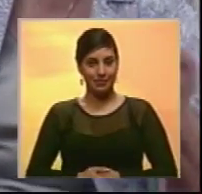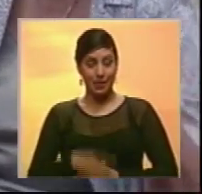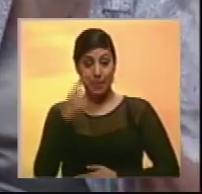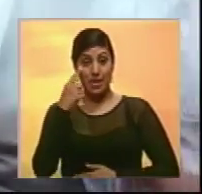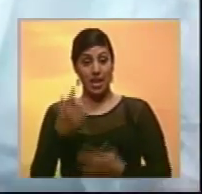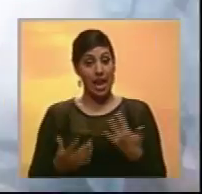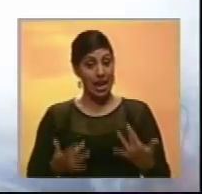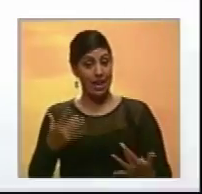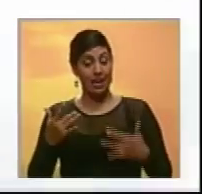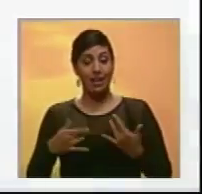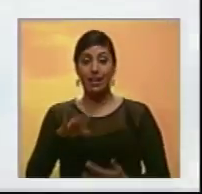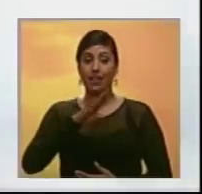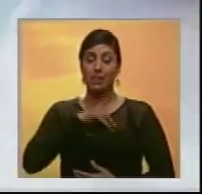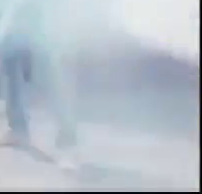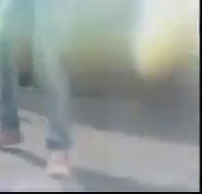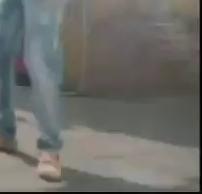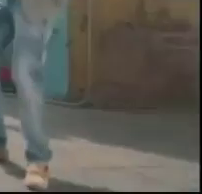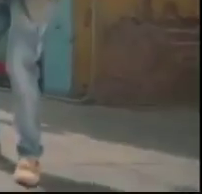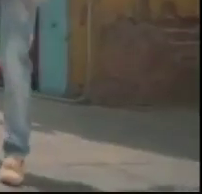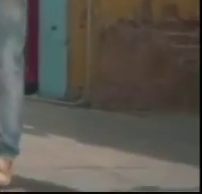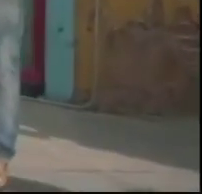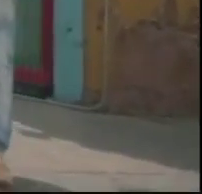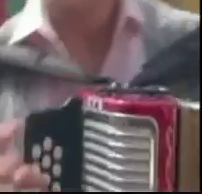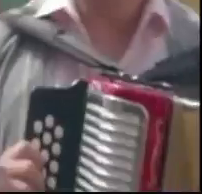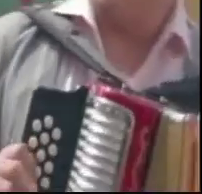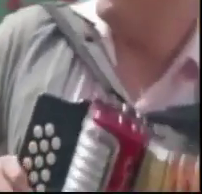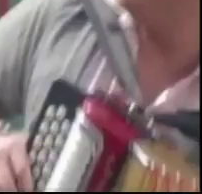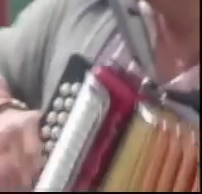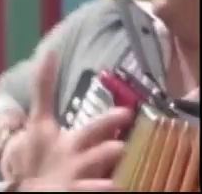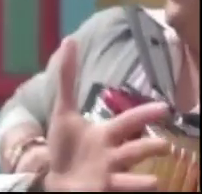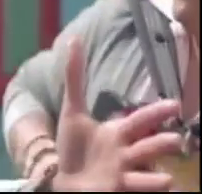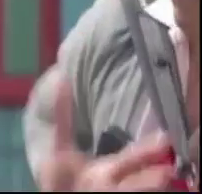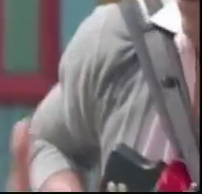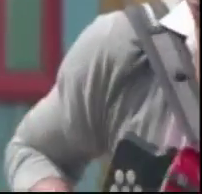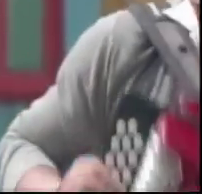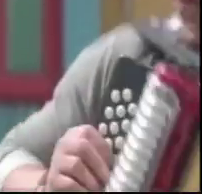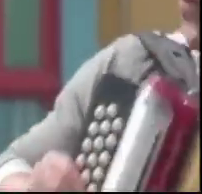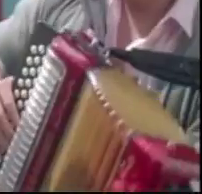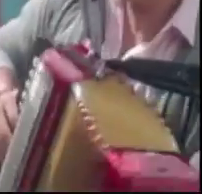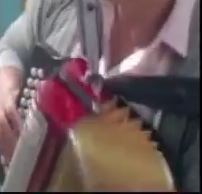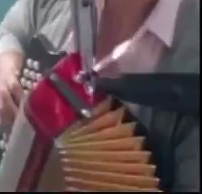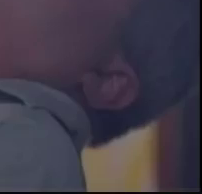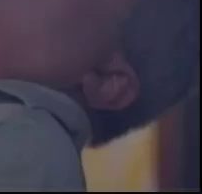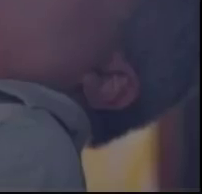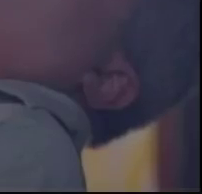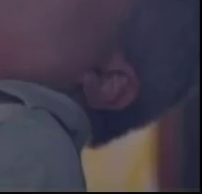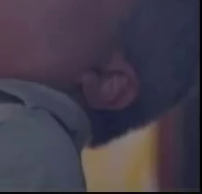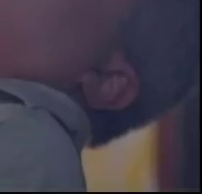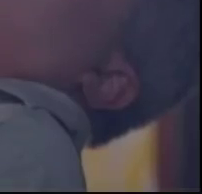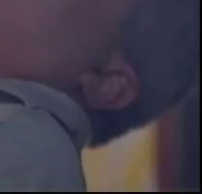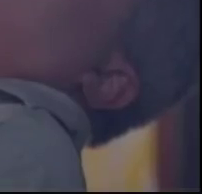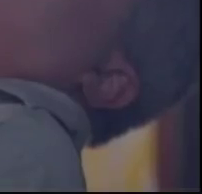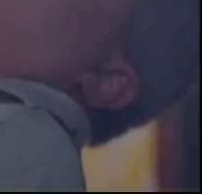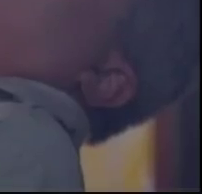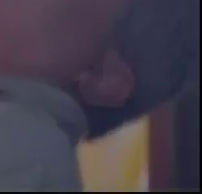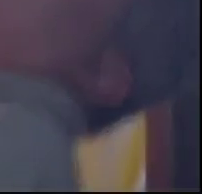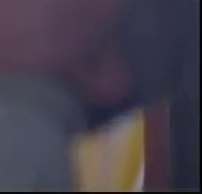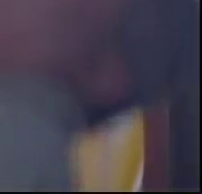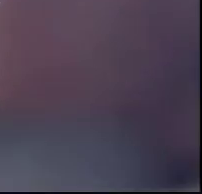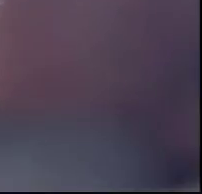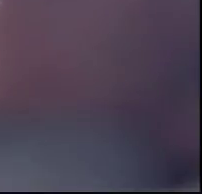que sigo cantando. He tenido mis tropiezos, pero el amor va ganando. Sí, Dios dame